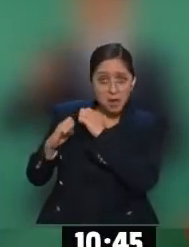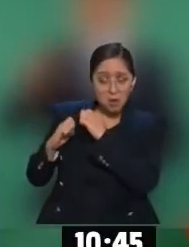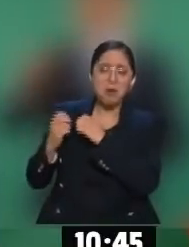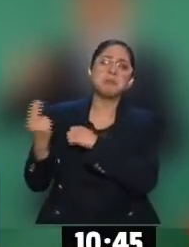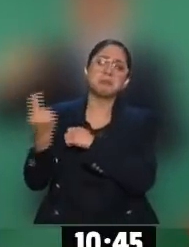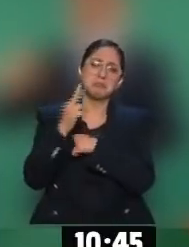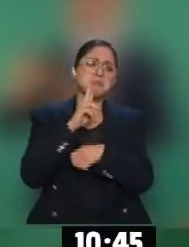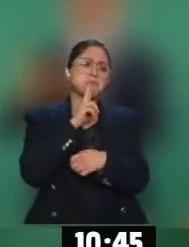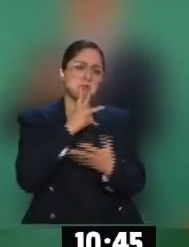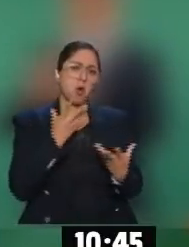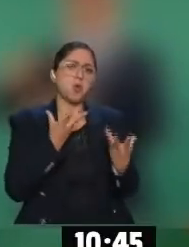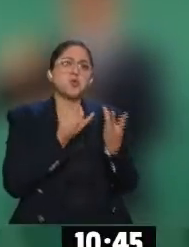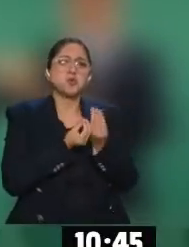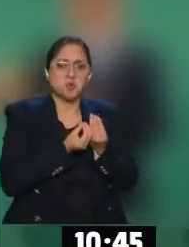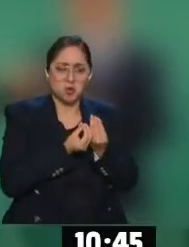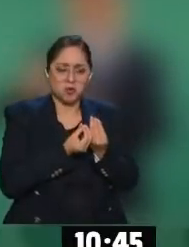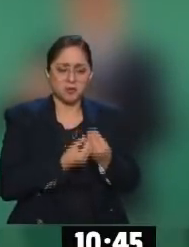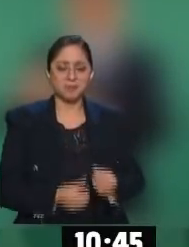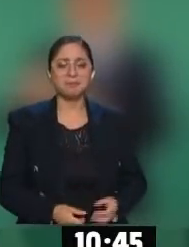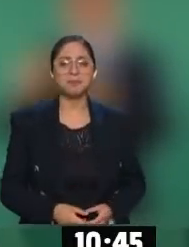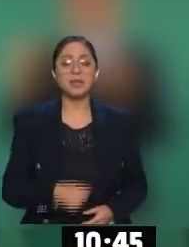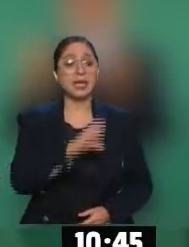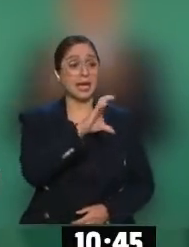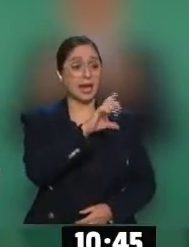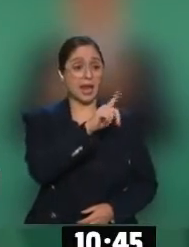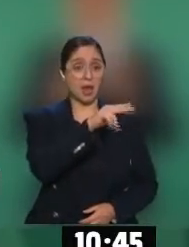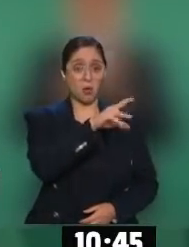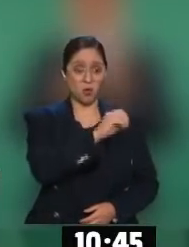grupo y el Reforma